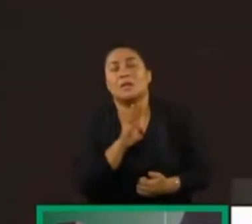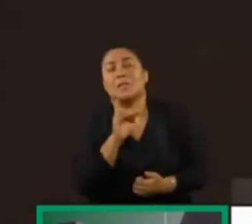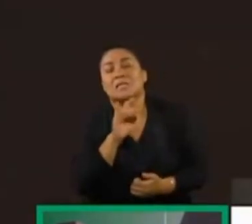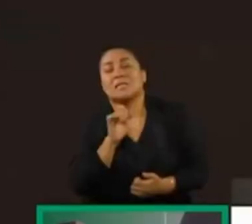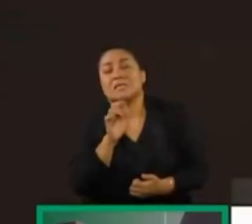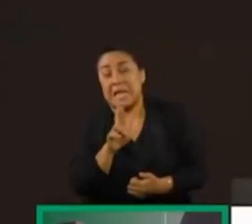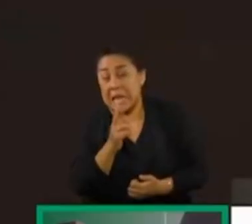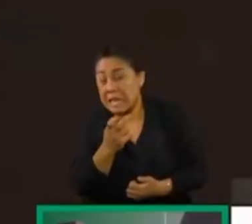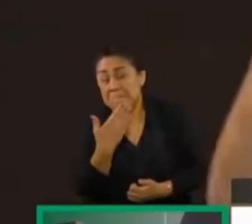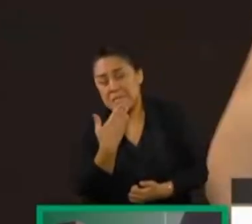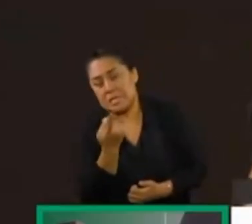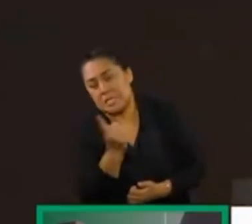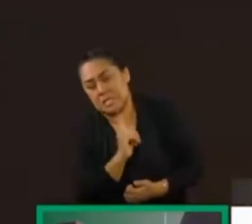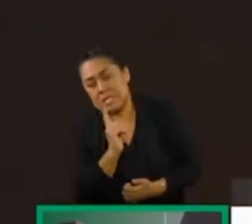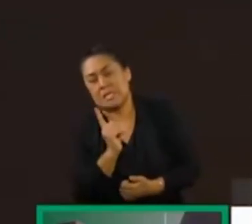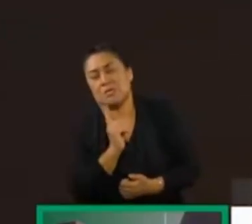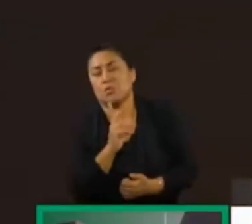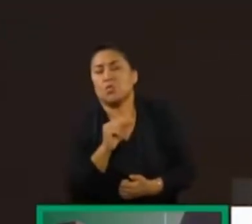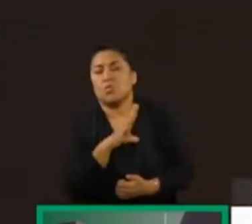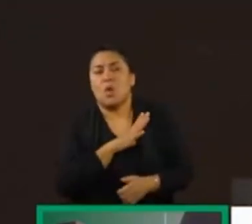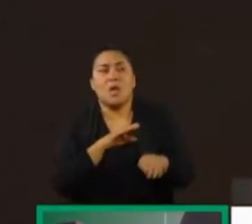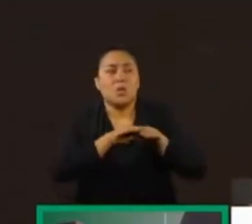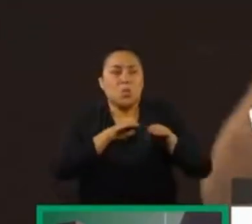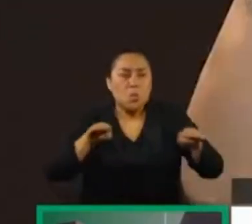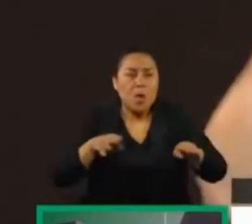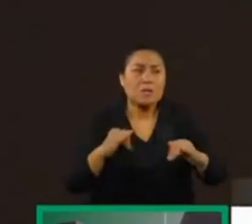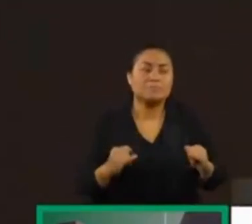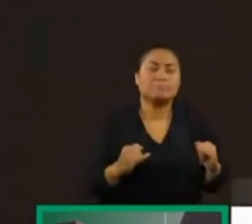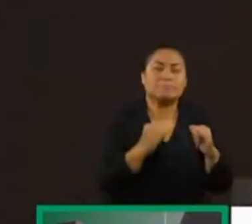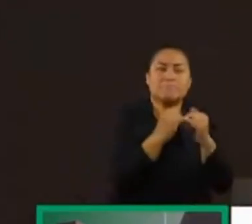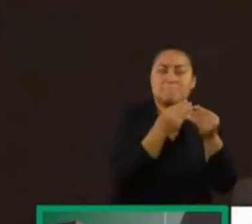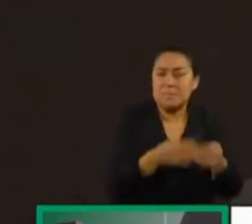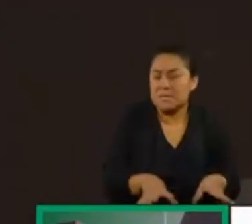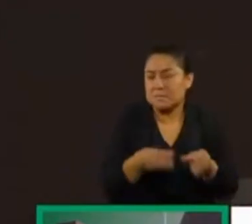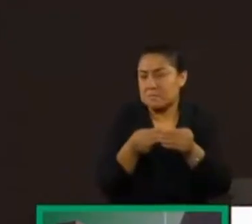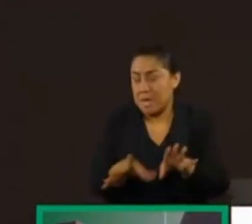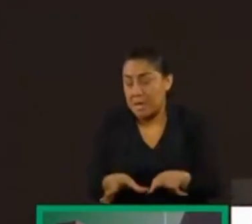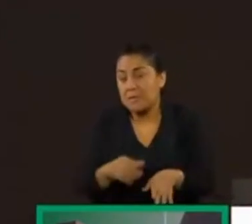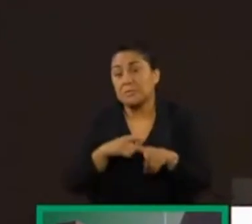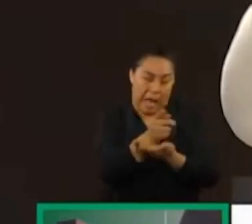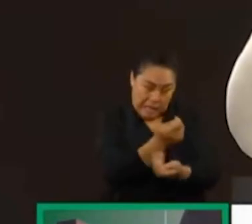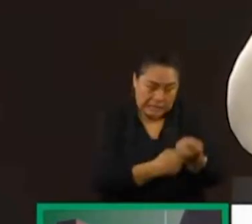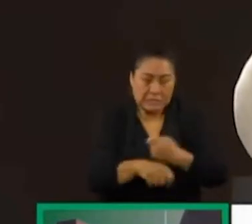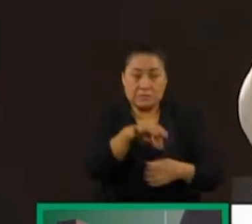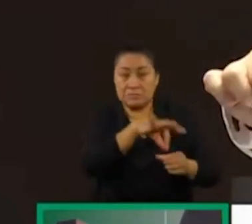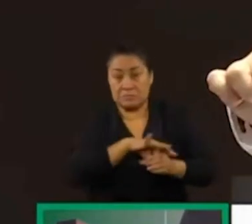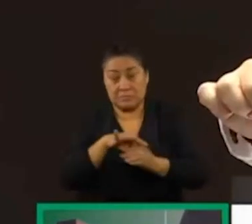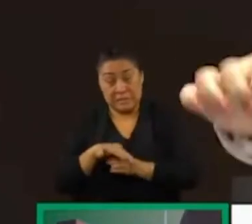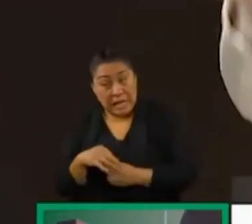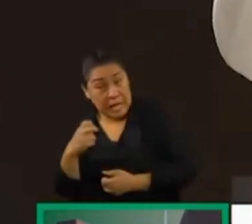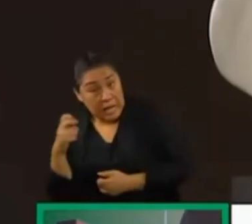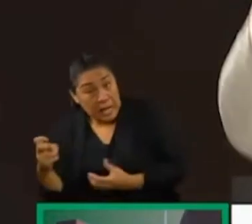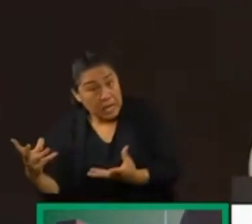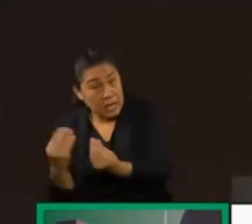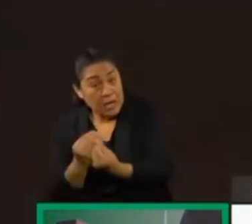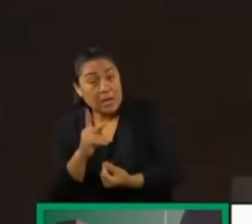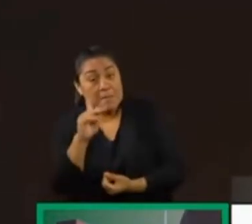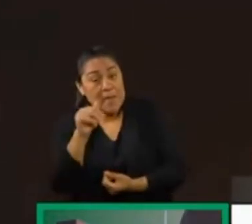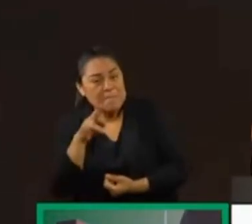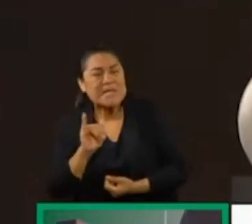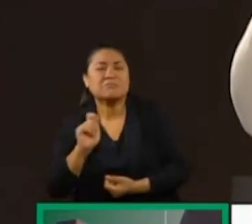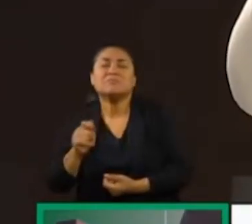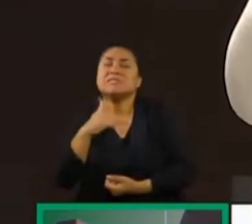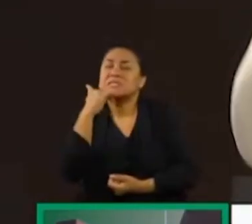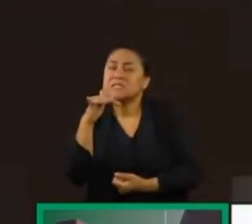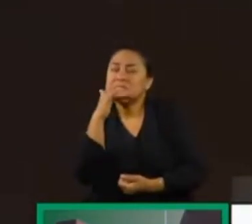envenenó la democracia, que envenenó nuestras instituciones y que hoy envenena nuestras libertades. Esa es la oposición